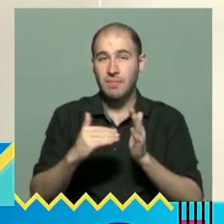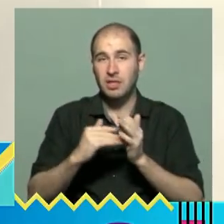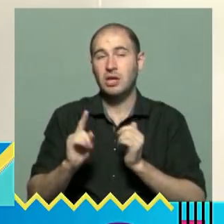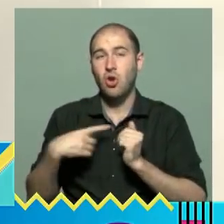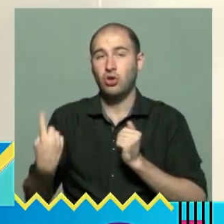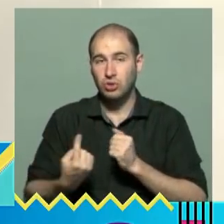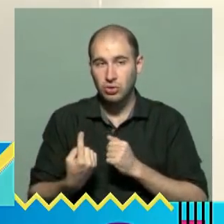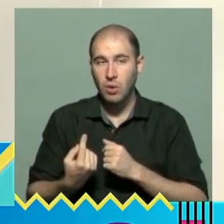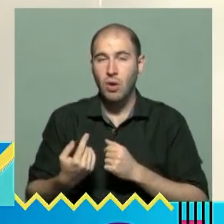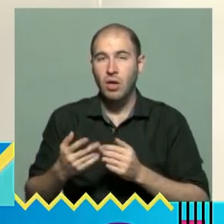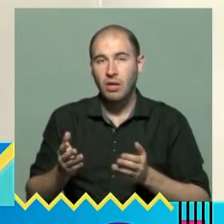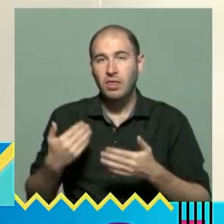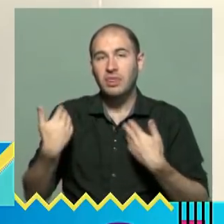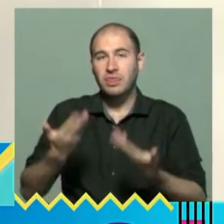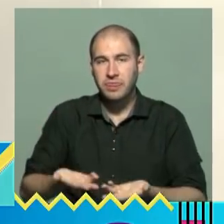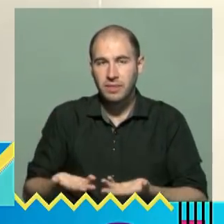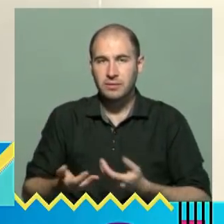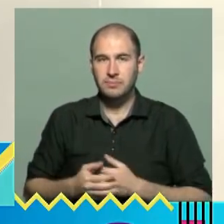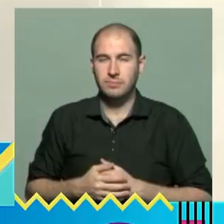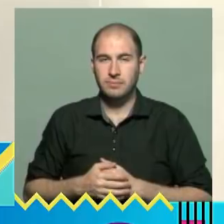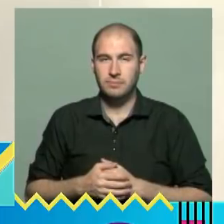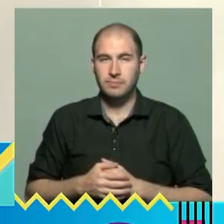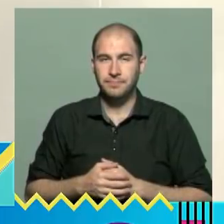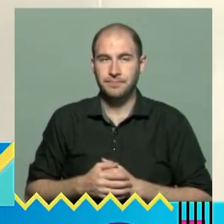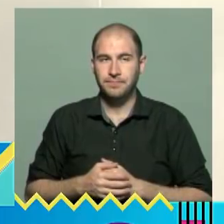nosotras podamos cubrir, no